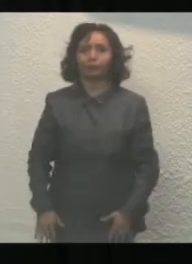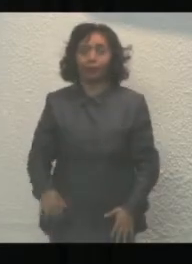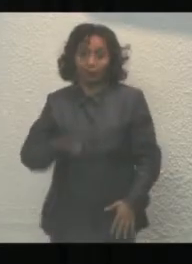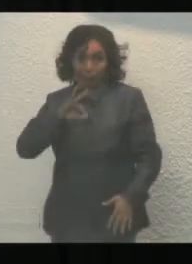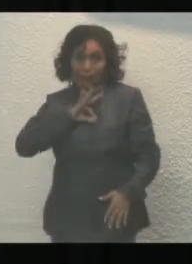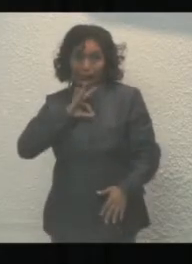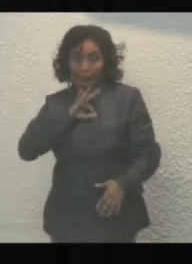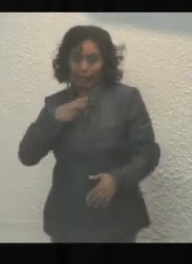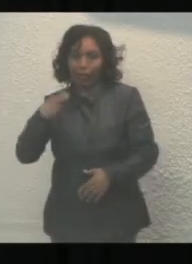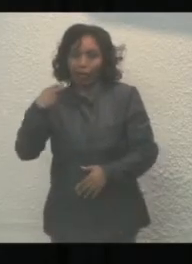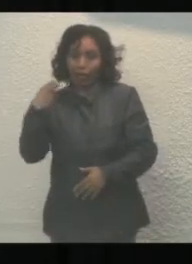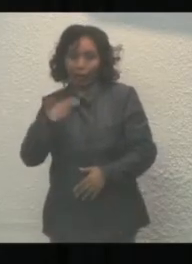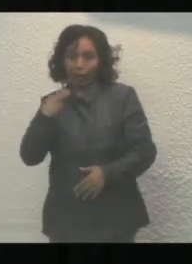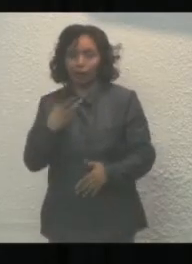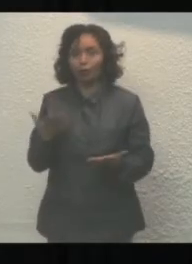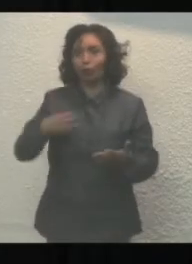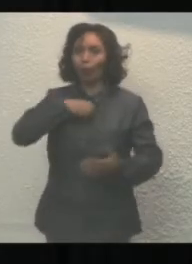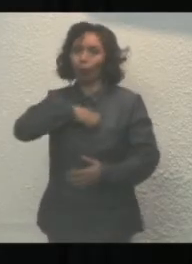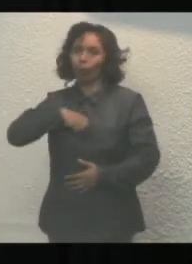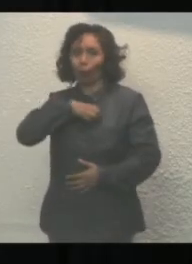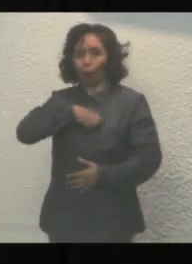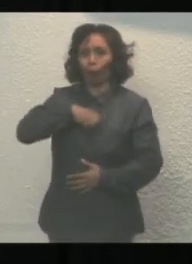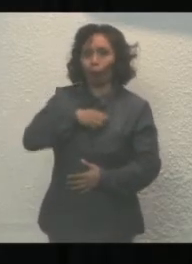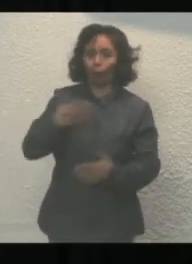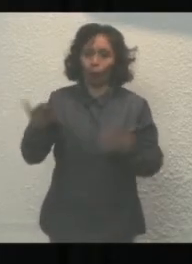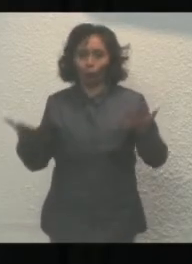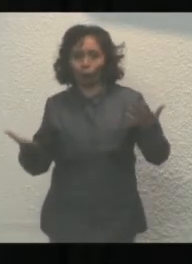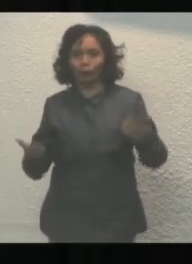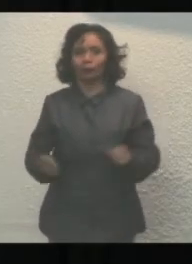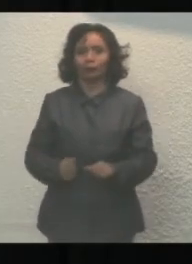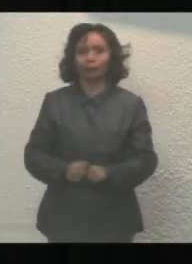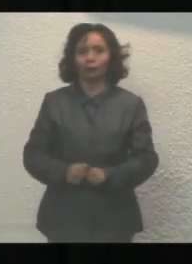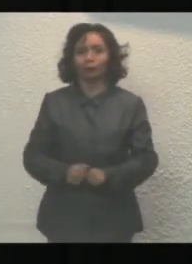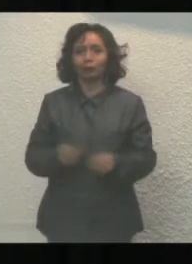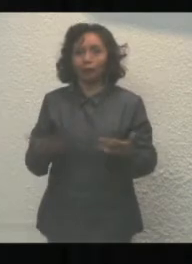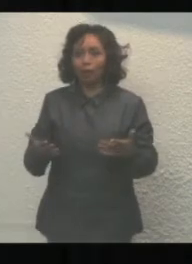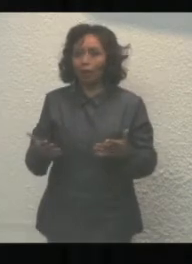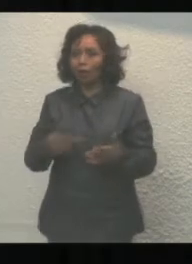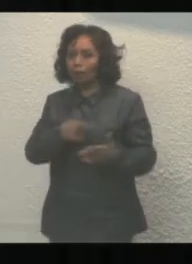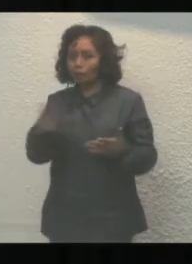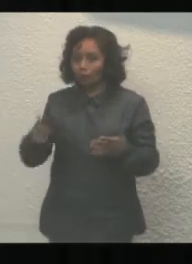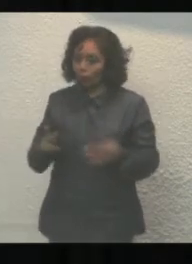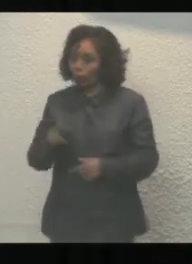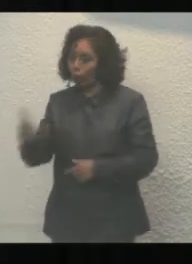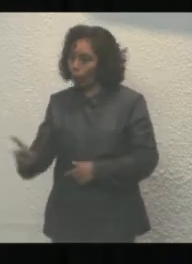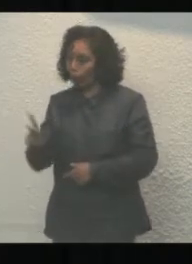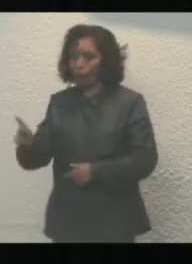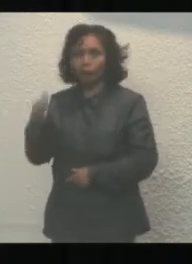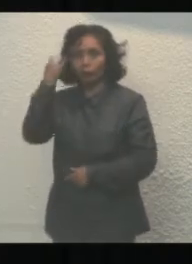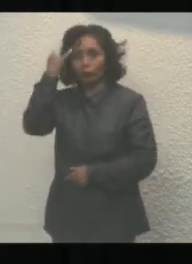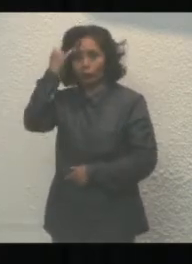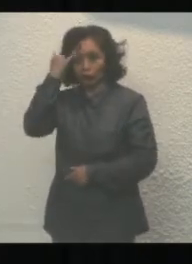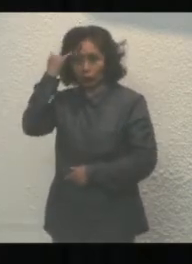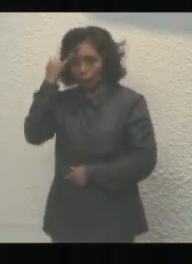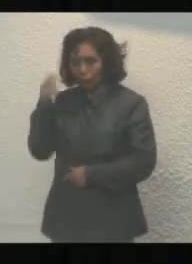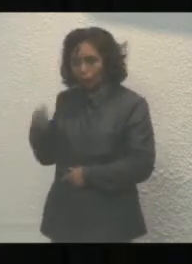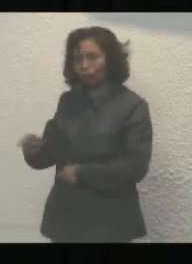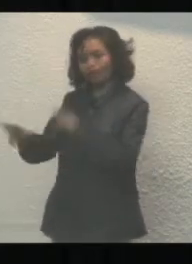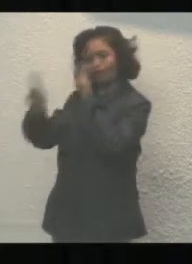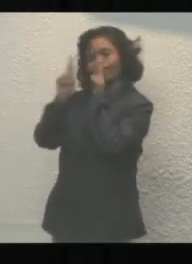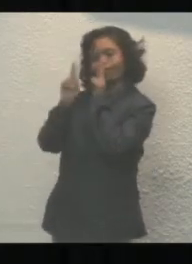medalla. Estoy muy, muy contenta, y vemos que nuestros pueblos indígenas están siendo